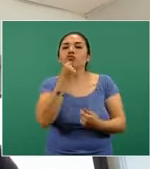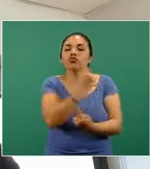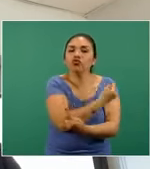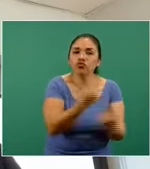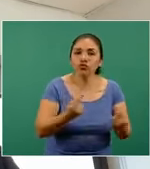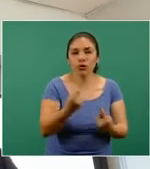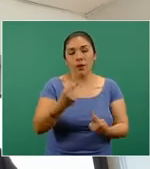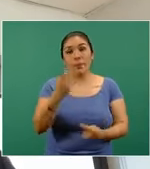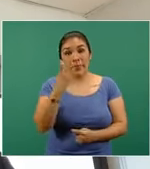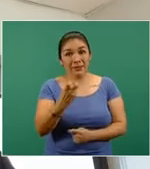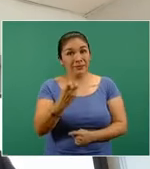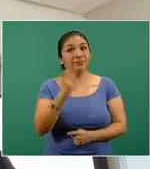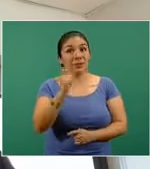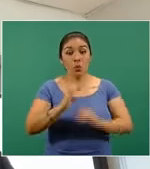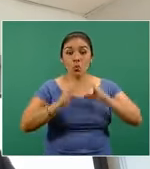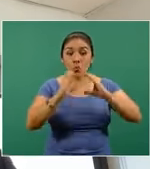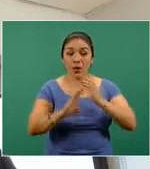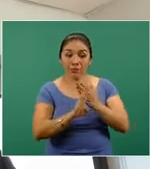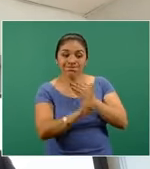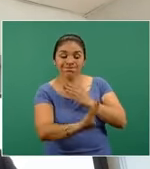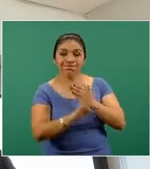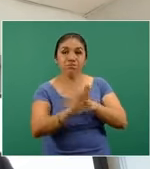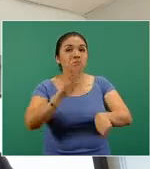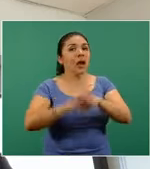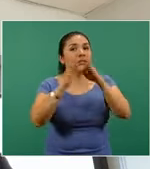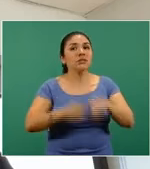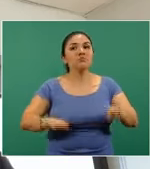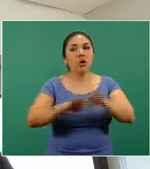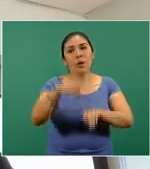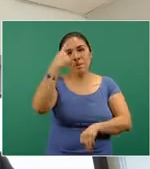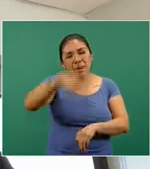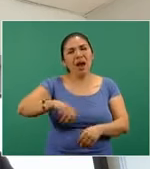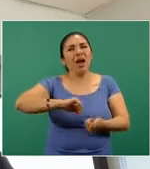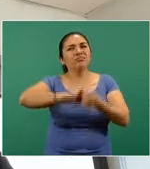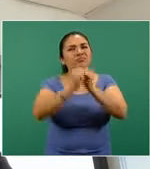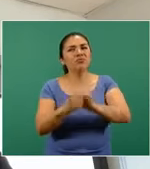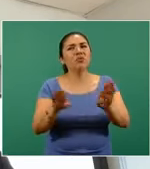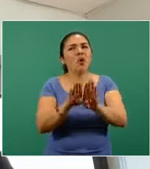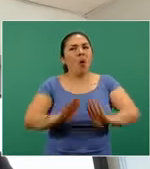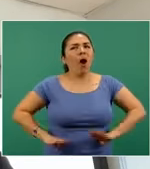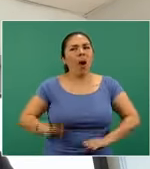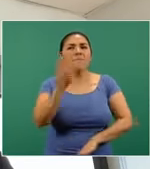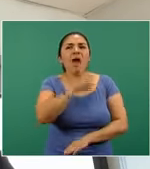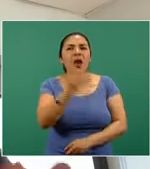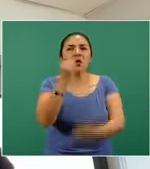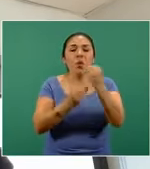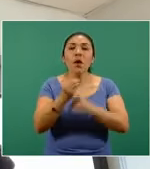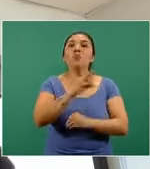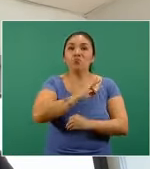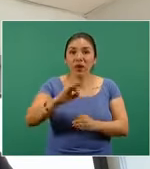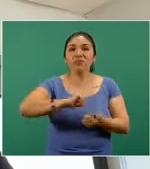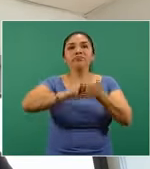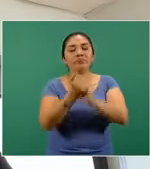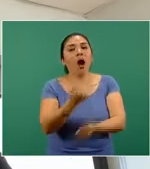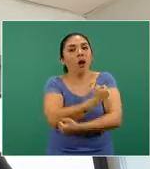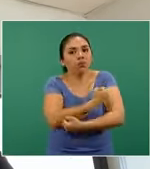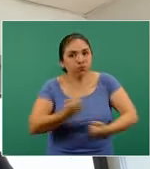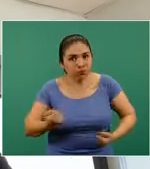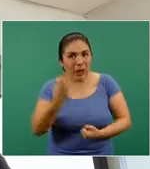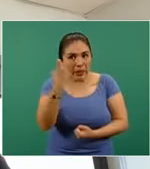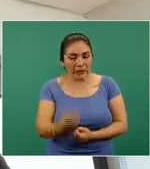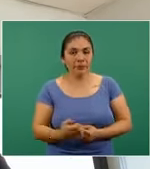prevención es un pilar muy importante para evitar la triple carga de la mala nutrición, que incluye el sobrepeso y la